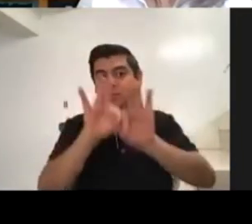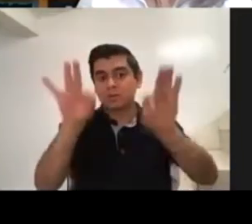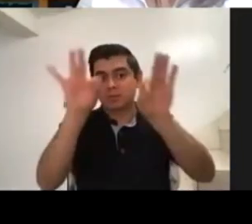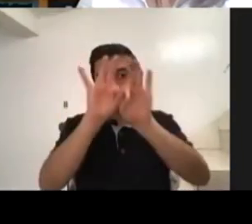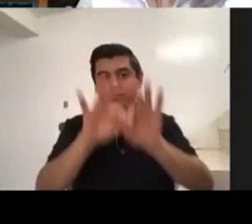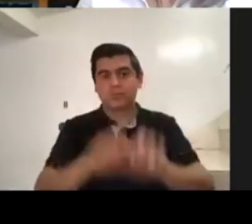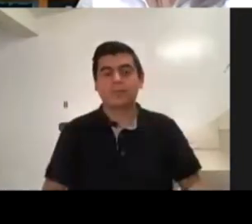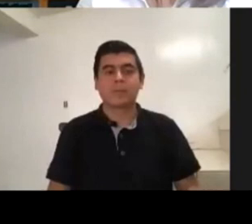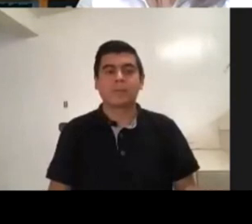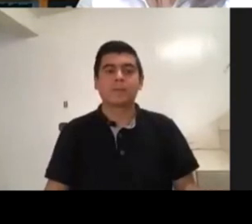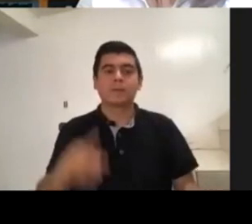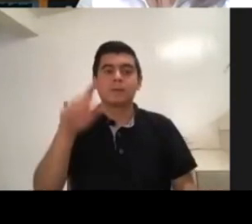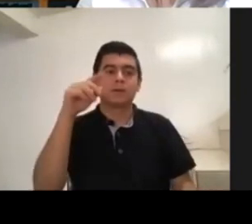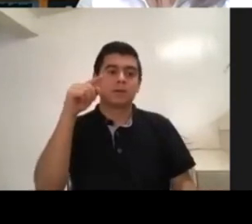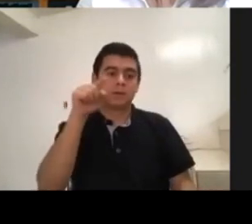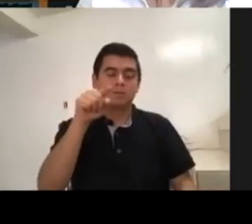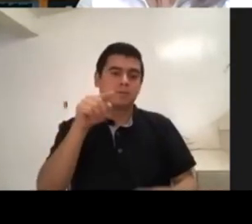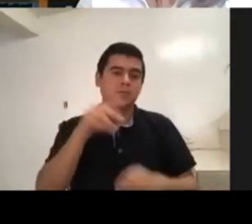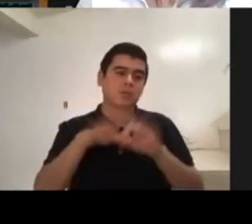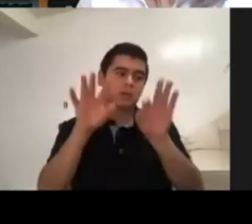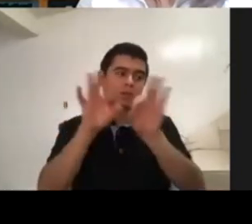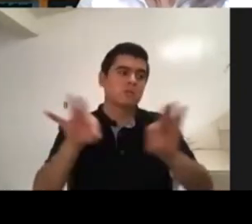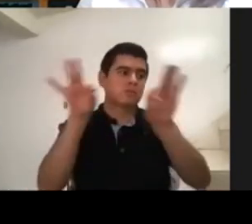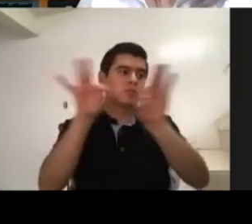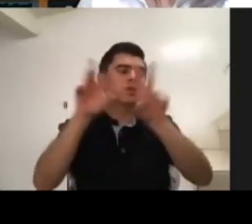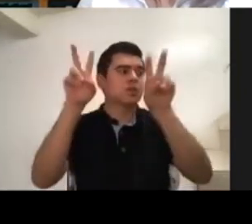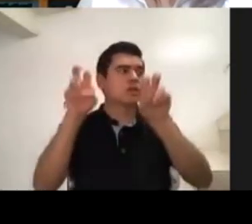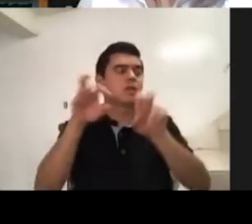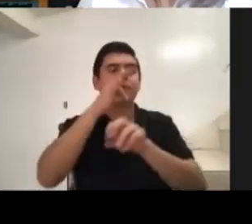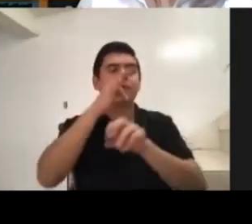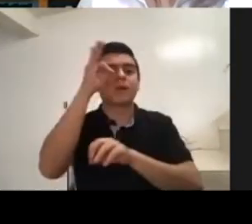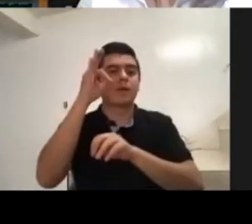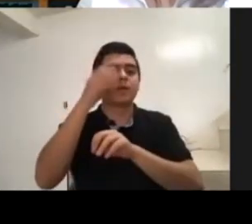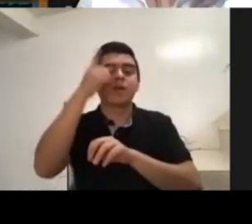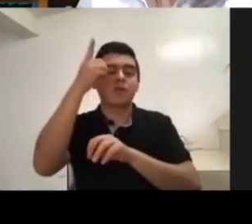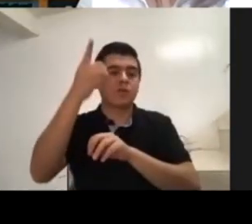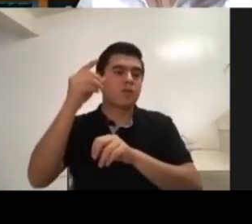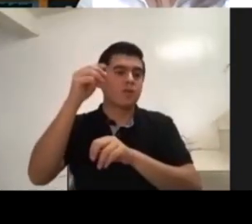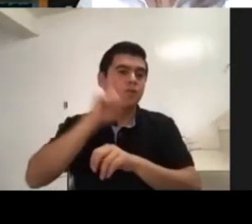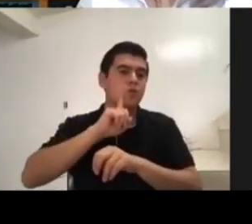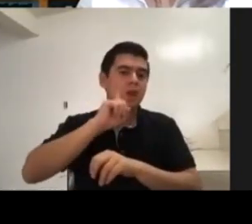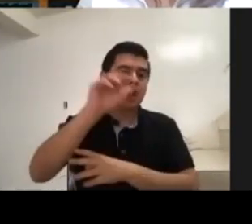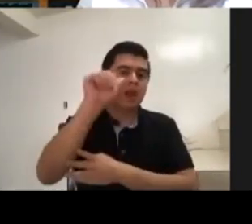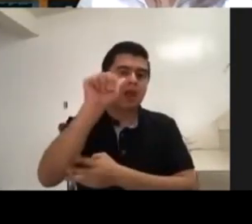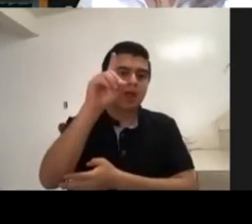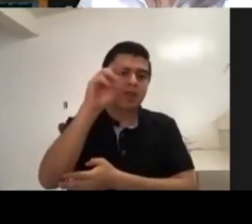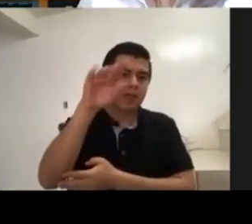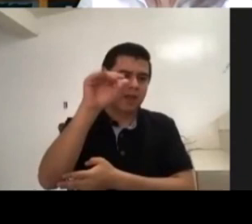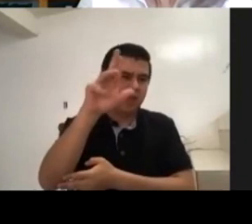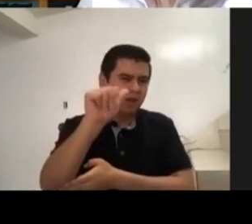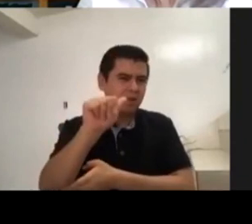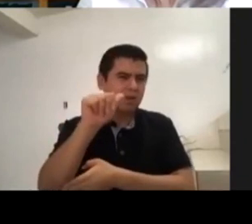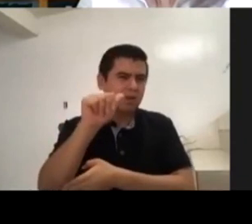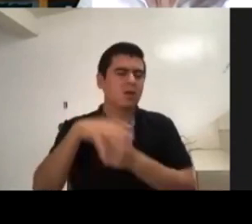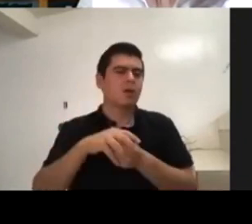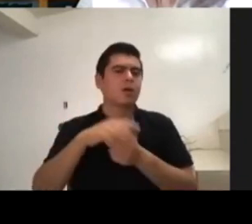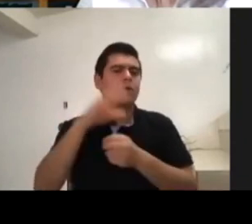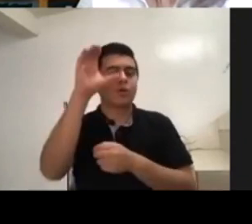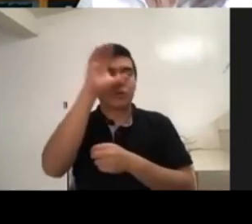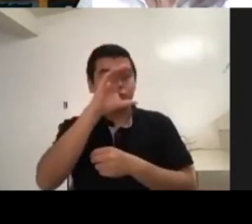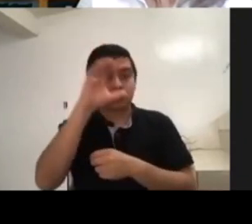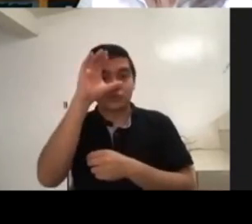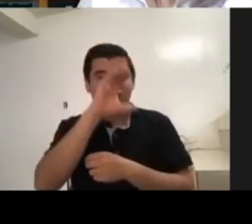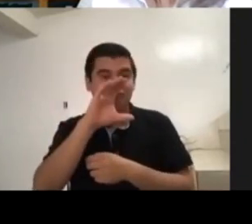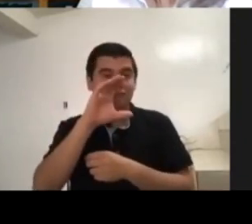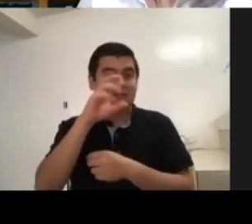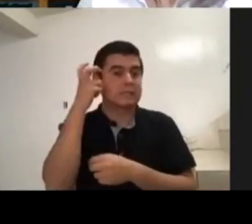lo señaló Adriana de manera muy, muy, muy clara al principio, tenemos que tomar conciencia de que existe una problemática que